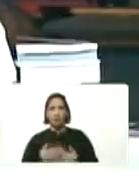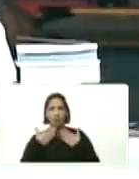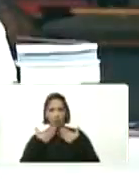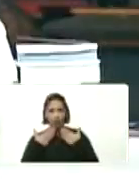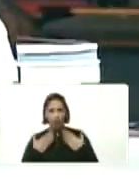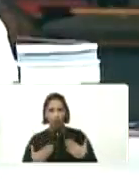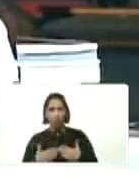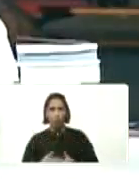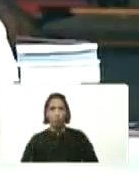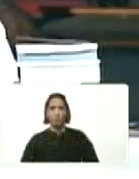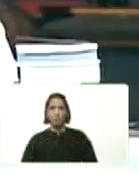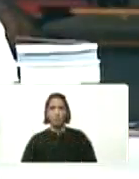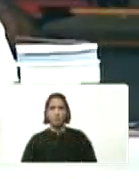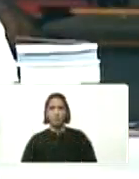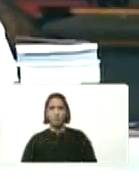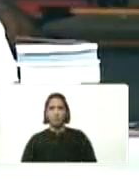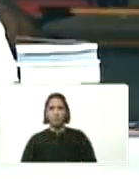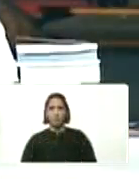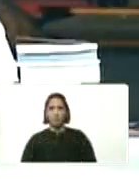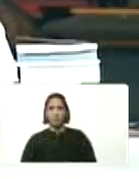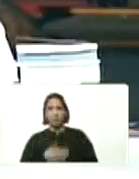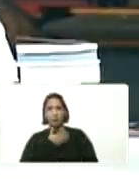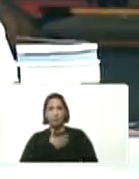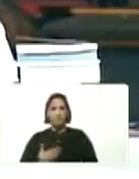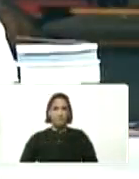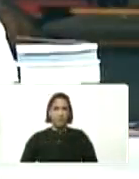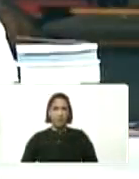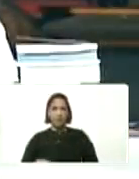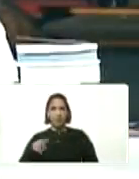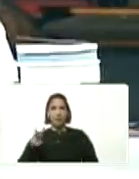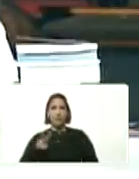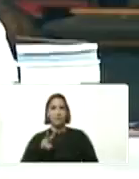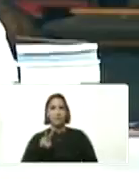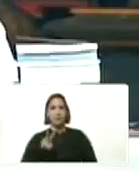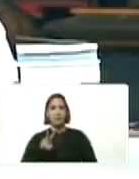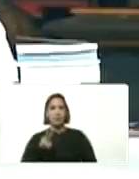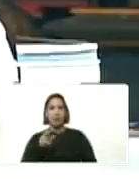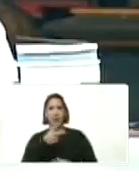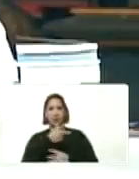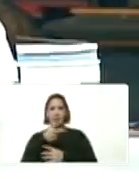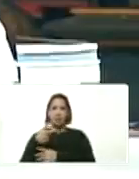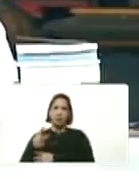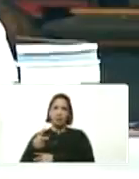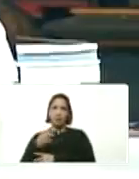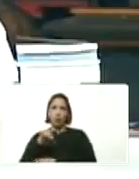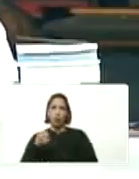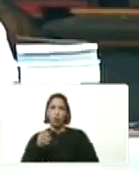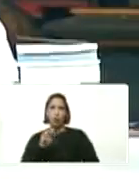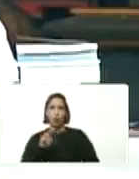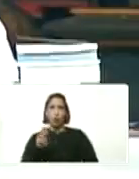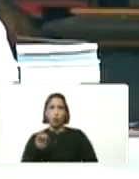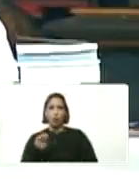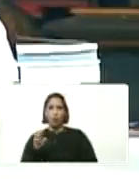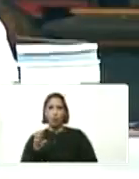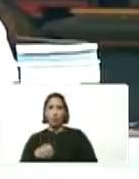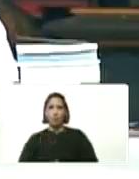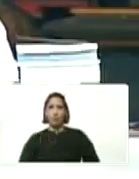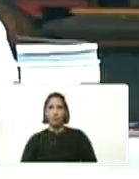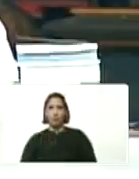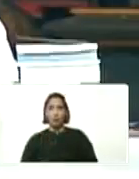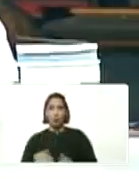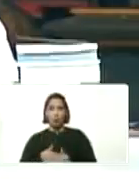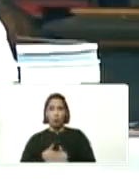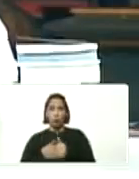Lamata, al presidente de la Villa del Cine, José Antonio Jorge Antonio Gómez, a la